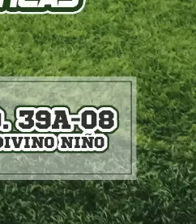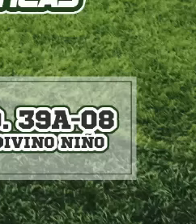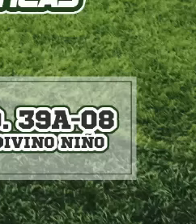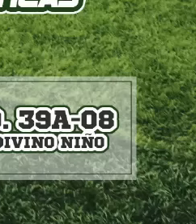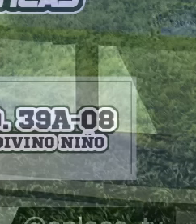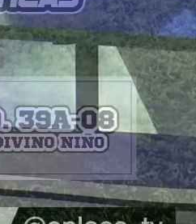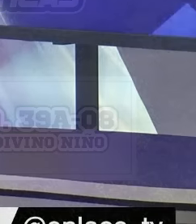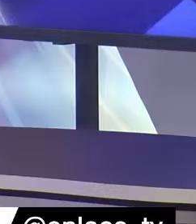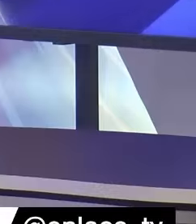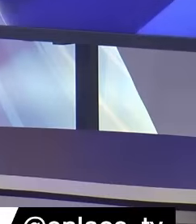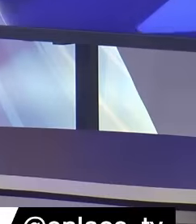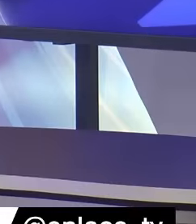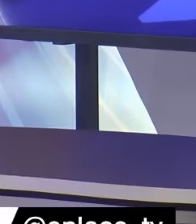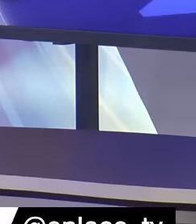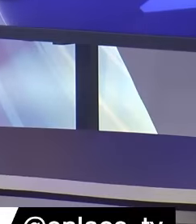Versalles.